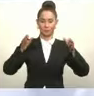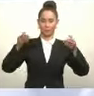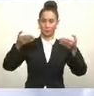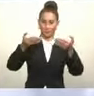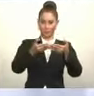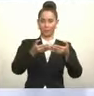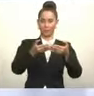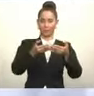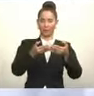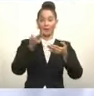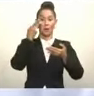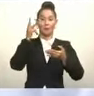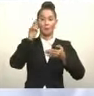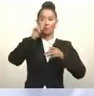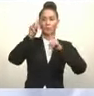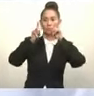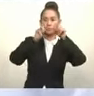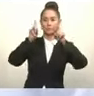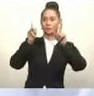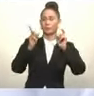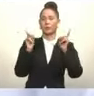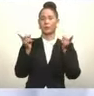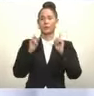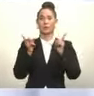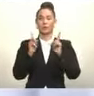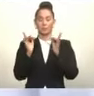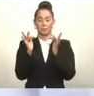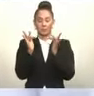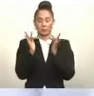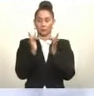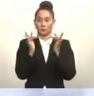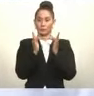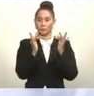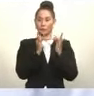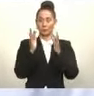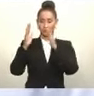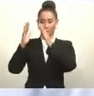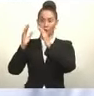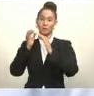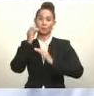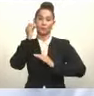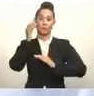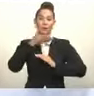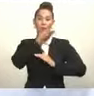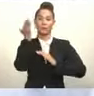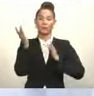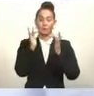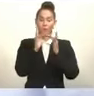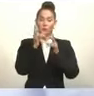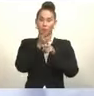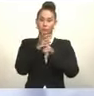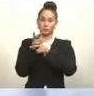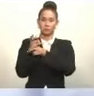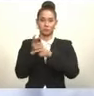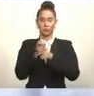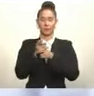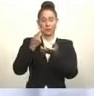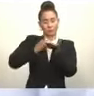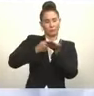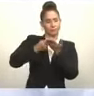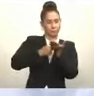un mapeo del nivel de alcance de la suplidora de conectividad a los hogares de los estudiantes y está en curso el proceso de